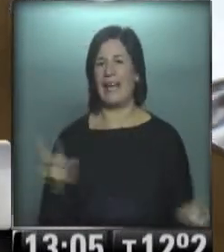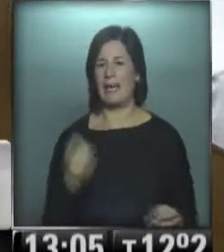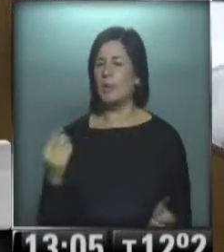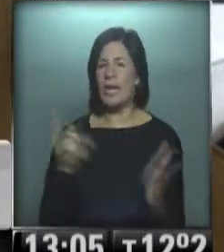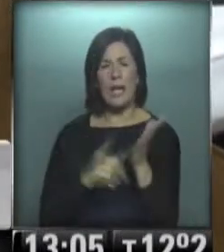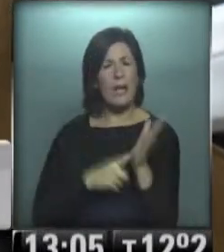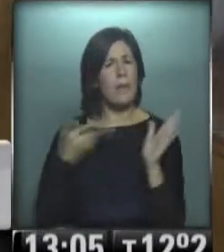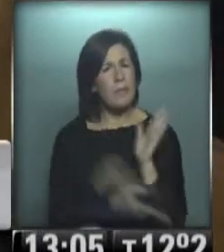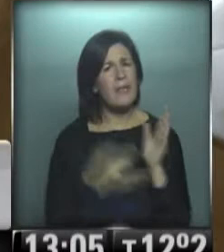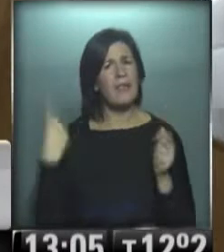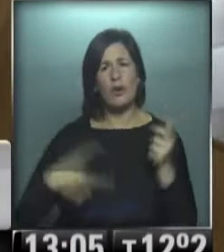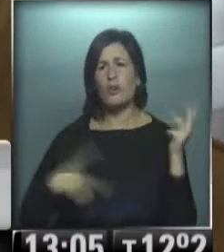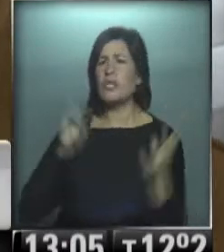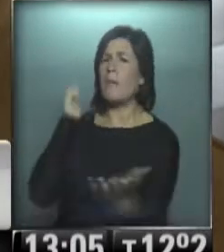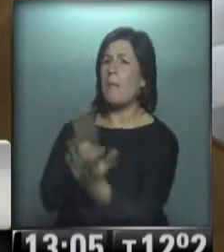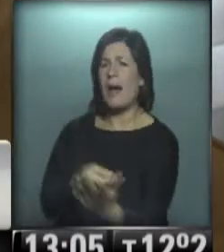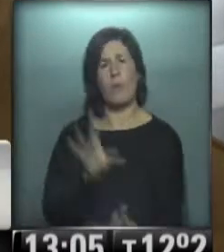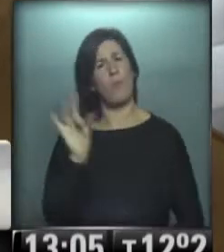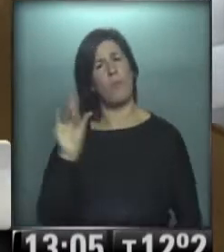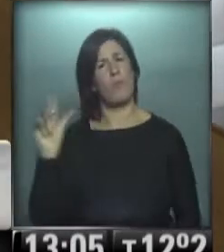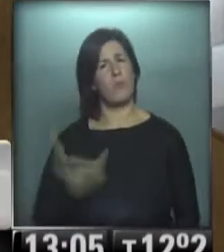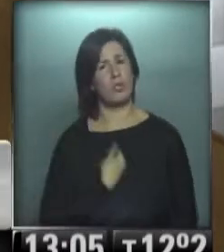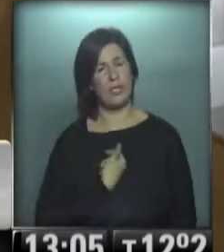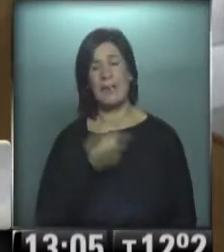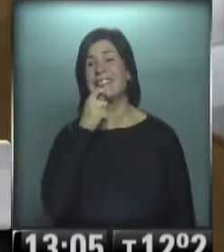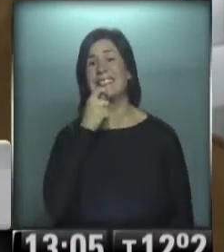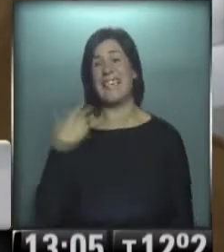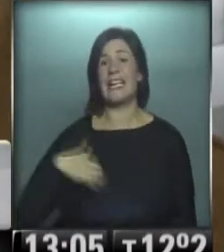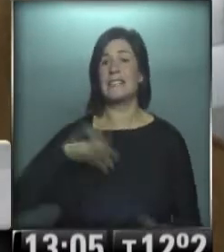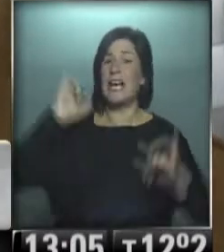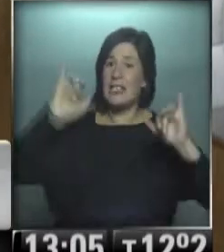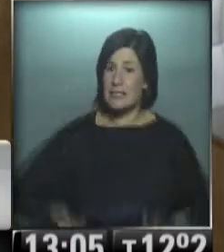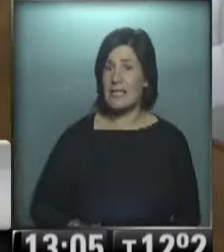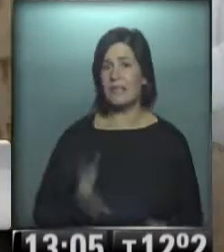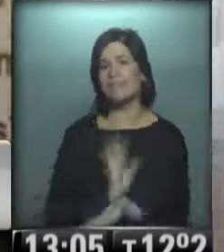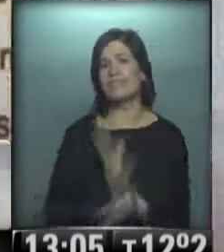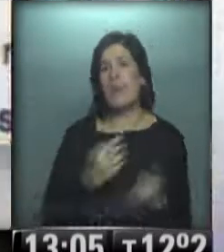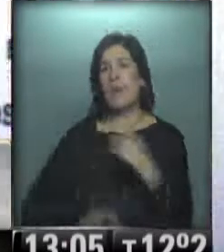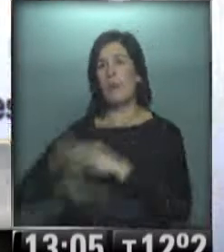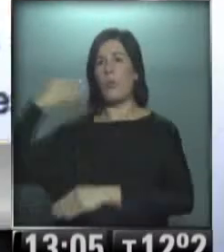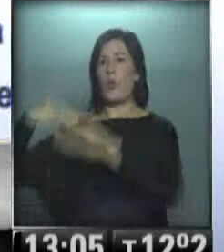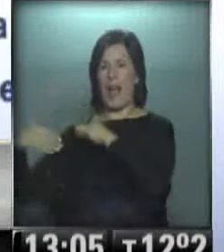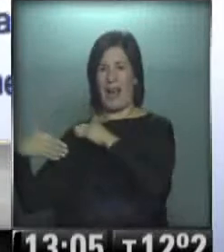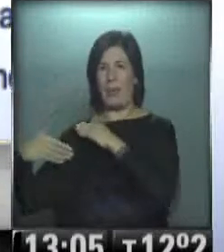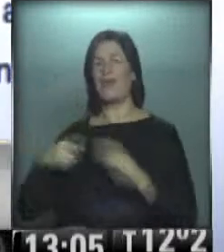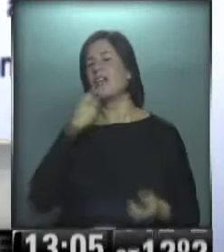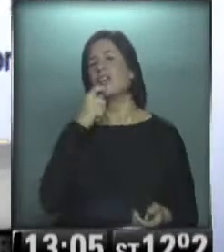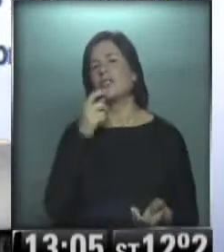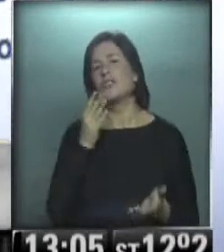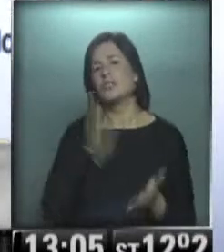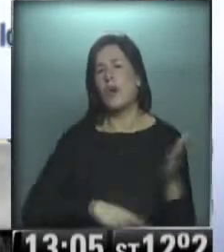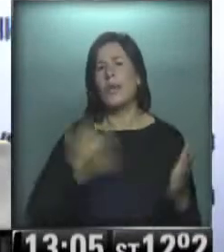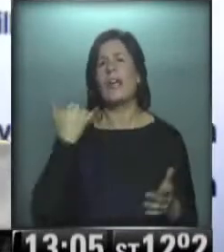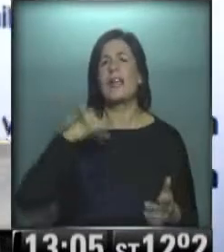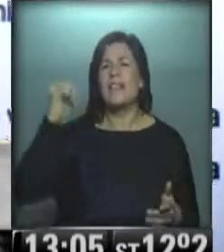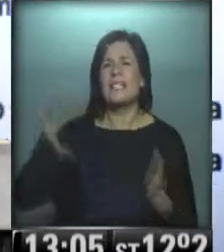pago a los fondos buitres que generarían, si la Argentina las acepta, una marcha atrás en los logros de quita y sustentabilidad de la deuda